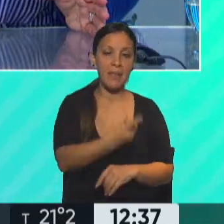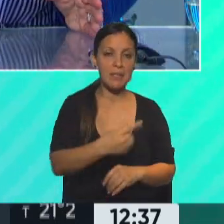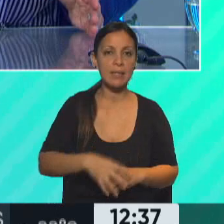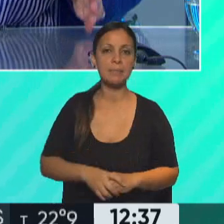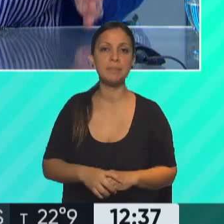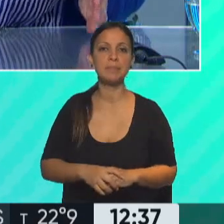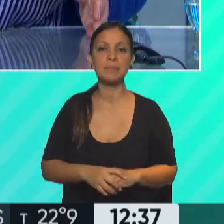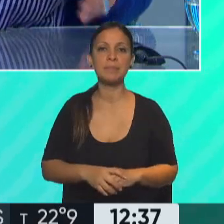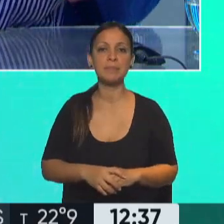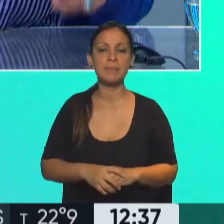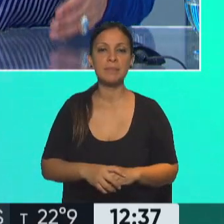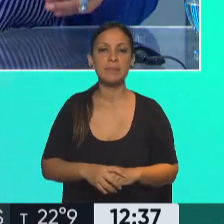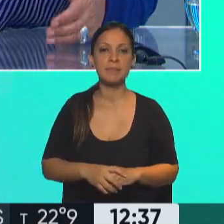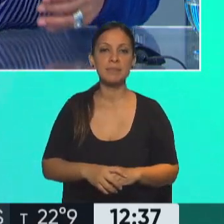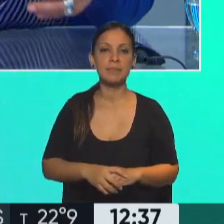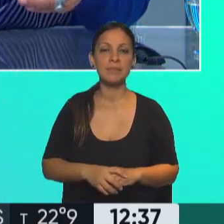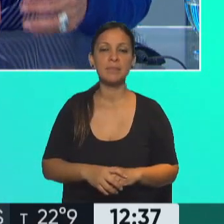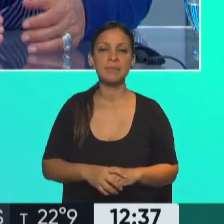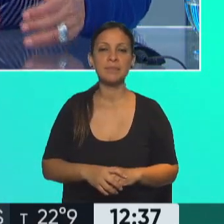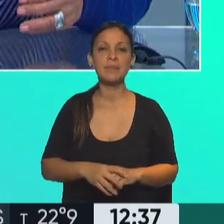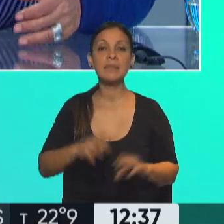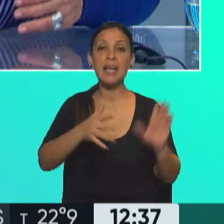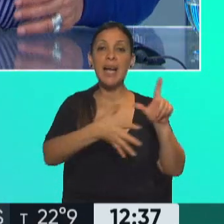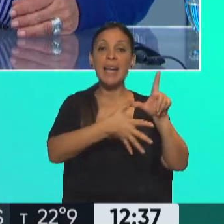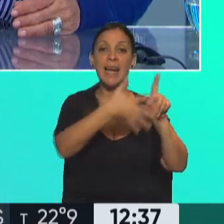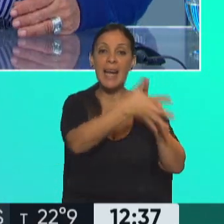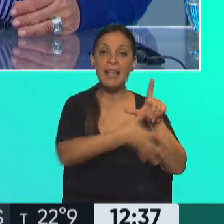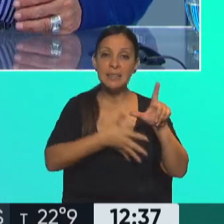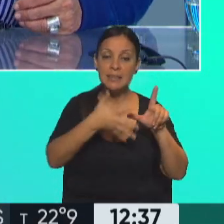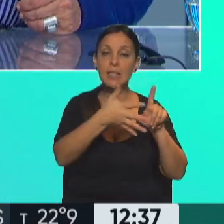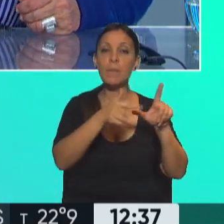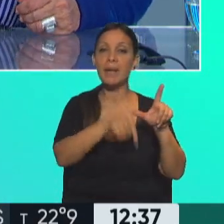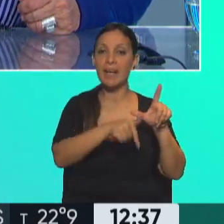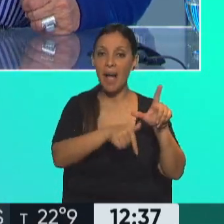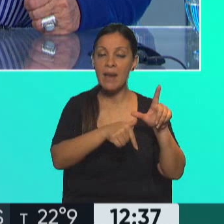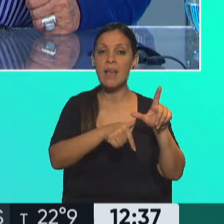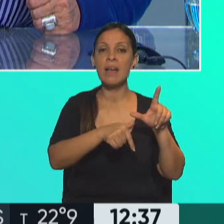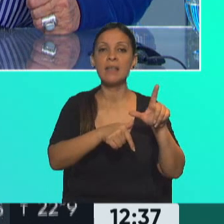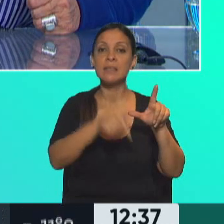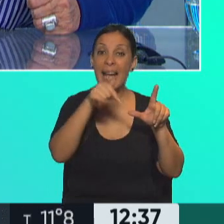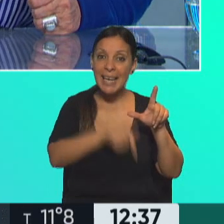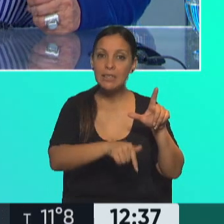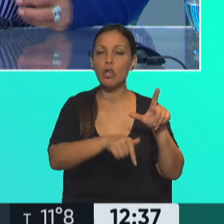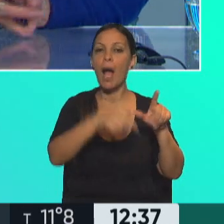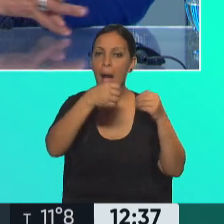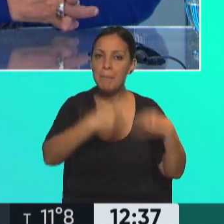es la parte latinoamericana del continente la que está